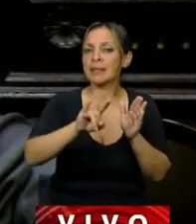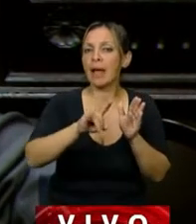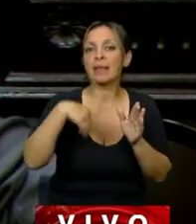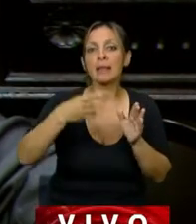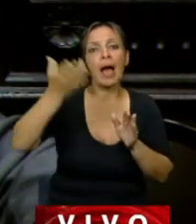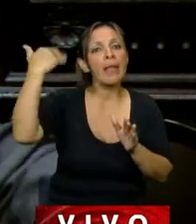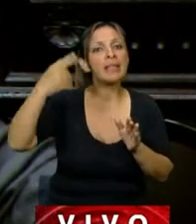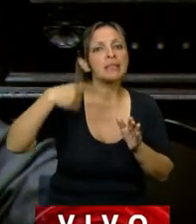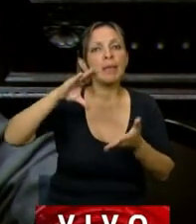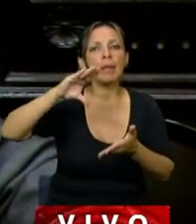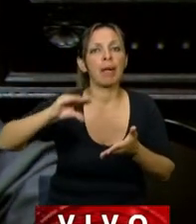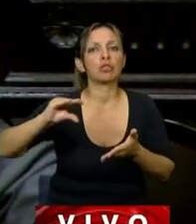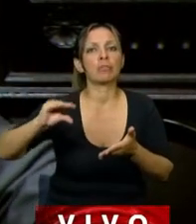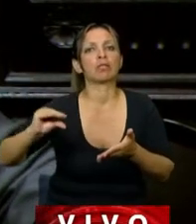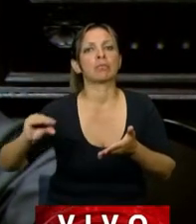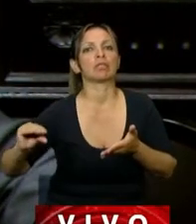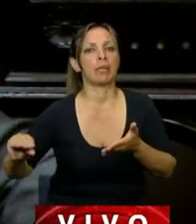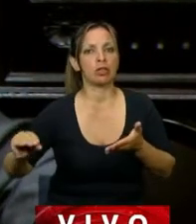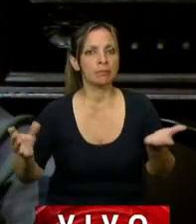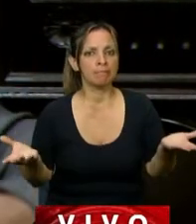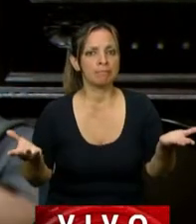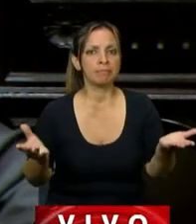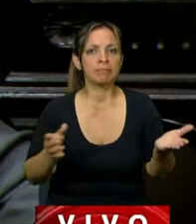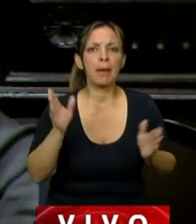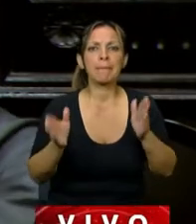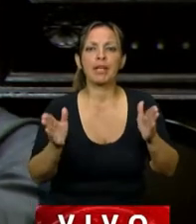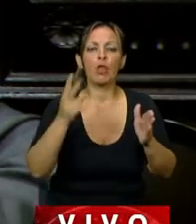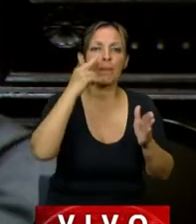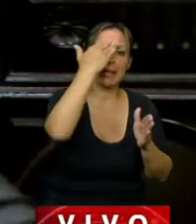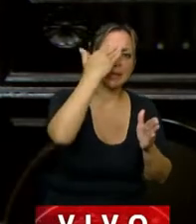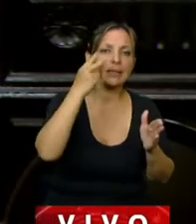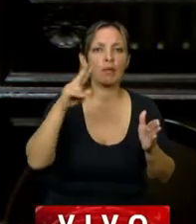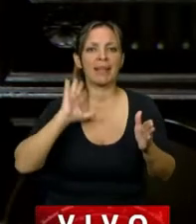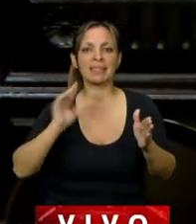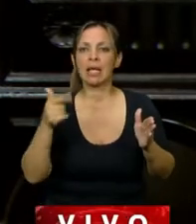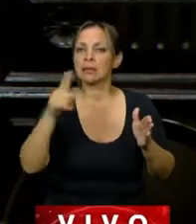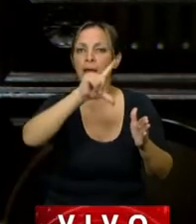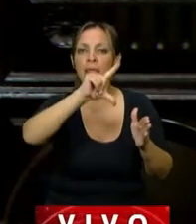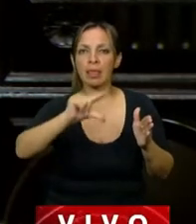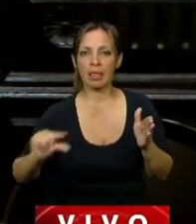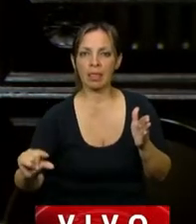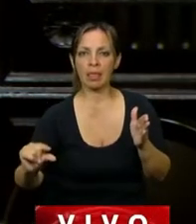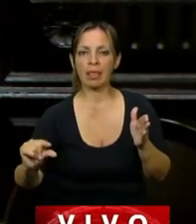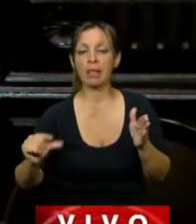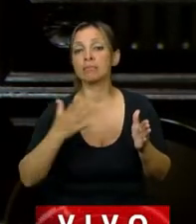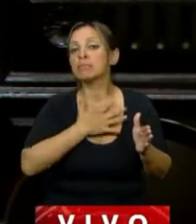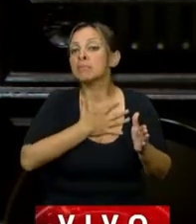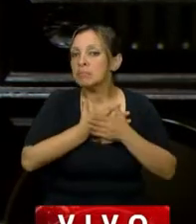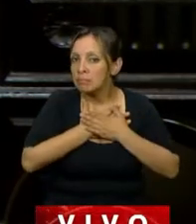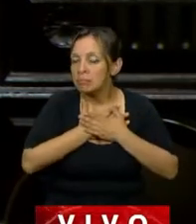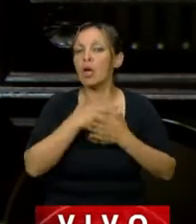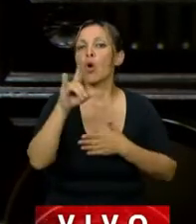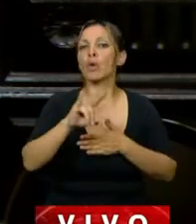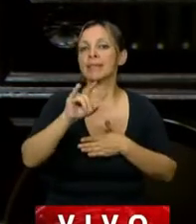lo planteamos en la discusión del presupuesto, en el periodo 2015-2016 fue disminuyendo paulatinamente, por lo menos en lo que respecta a la